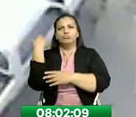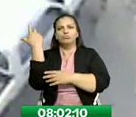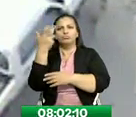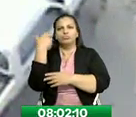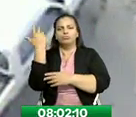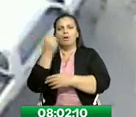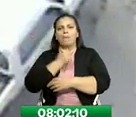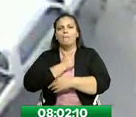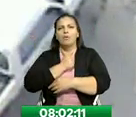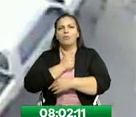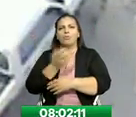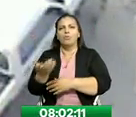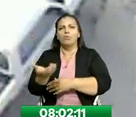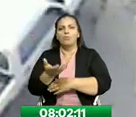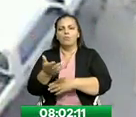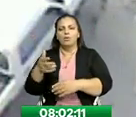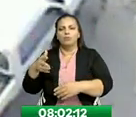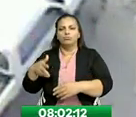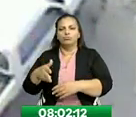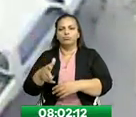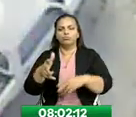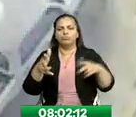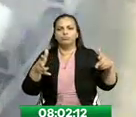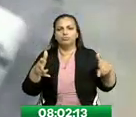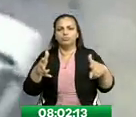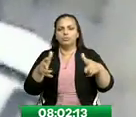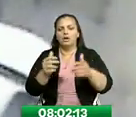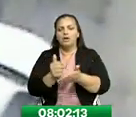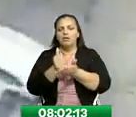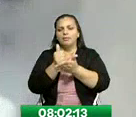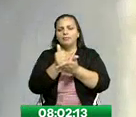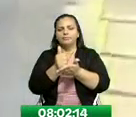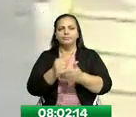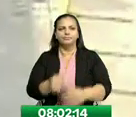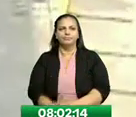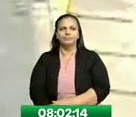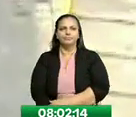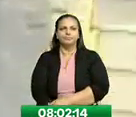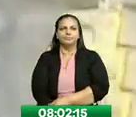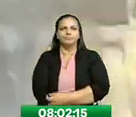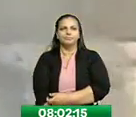de Guayaquil para atender la emergencia.